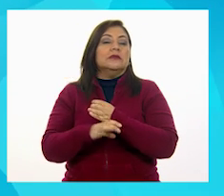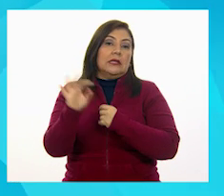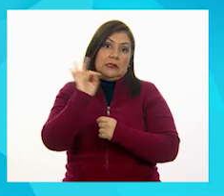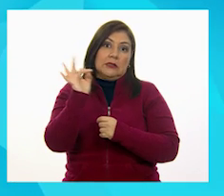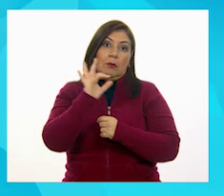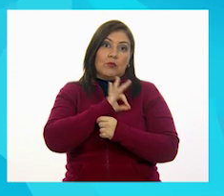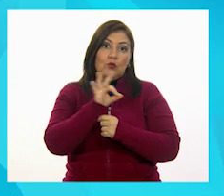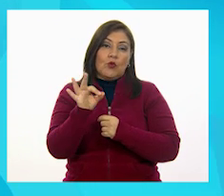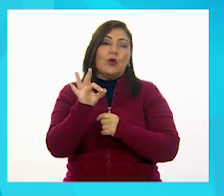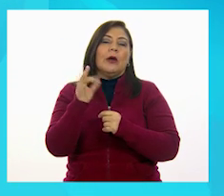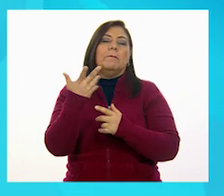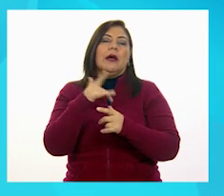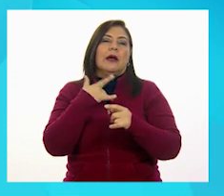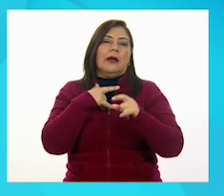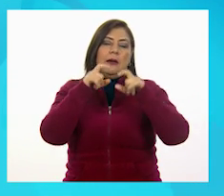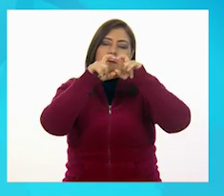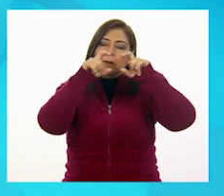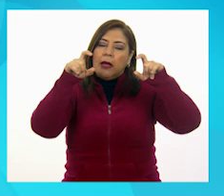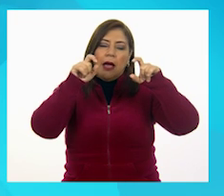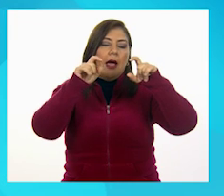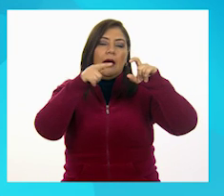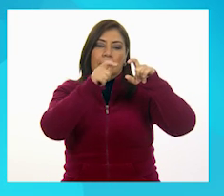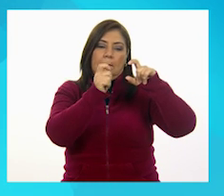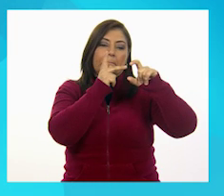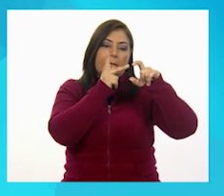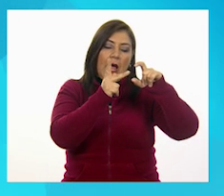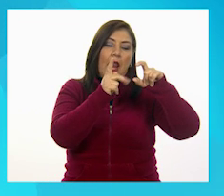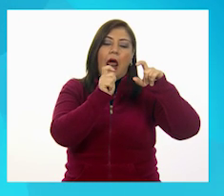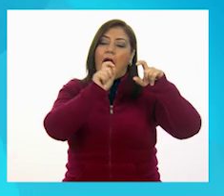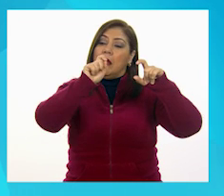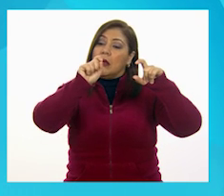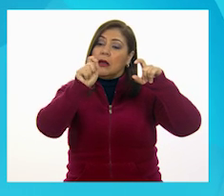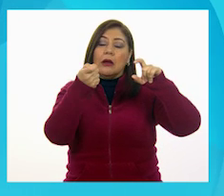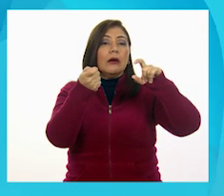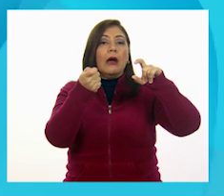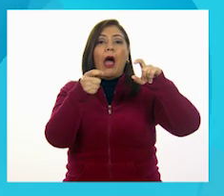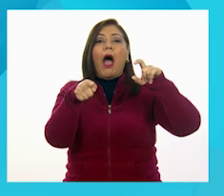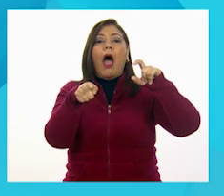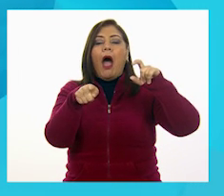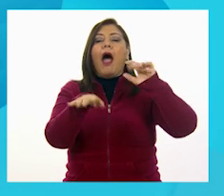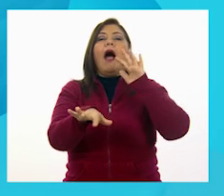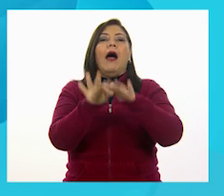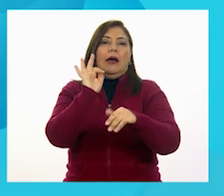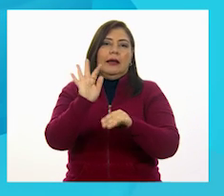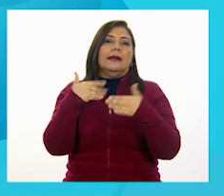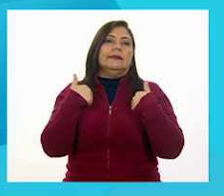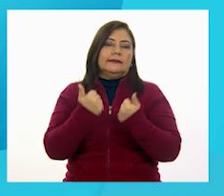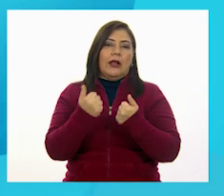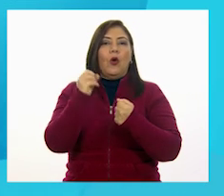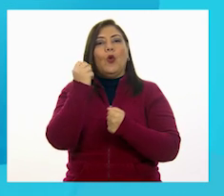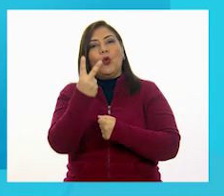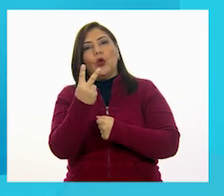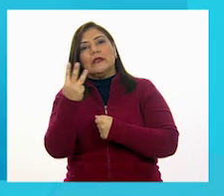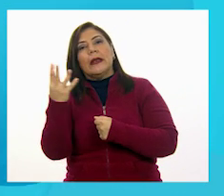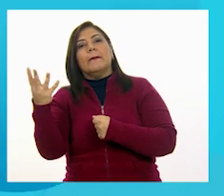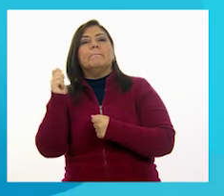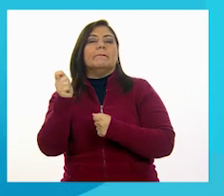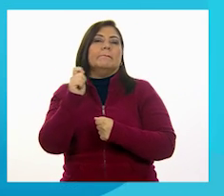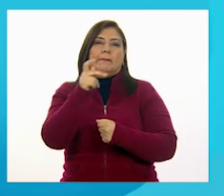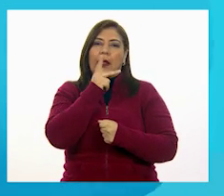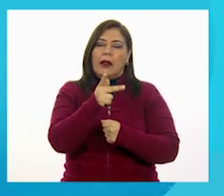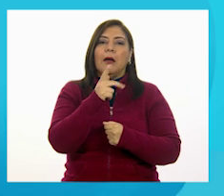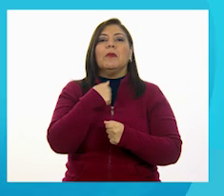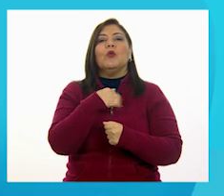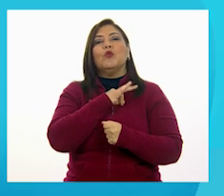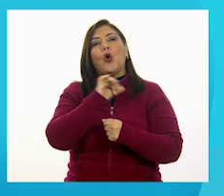un espacio específico, en una palabra, después de una palabra específica, les va a dar un sentido. O después de dos o tres palabras específicas,